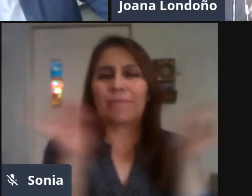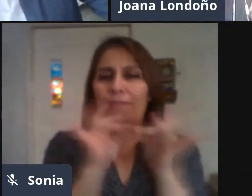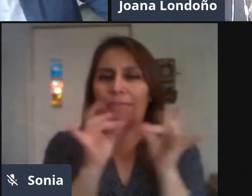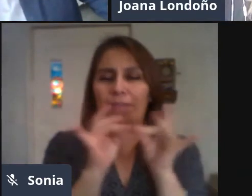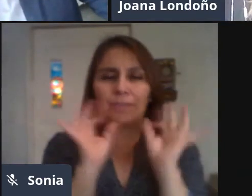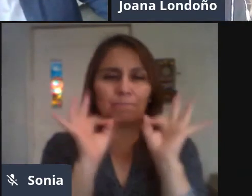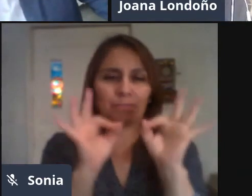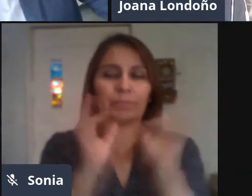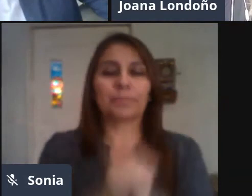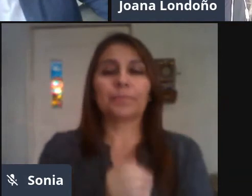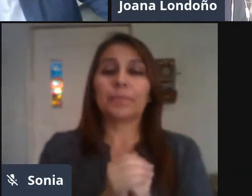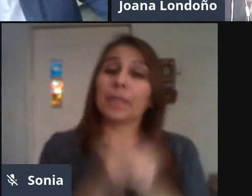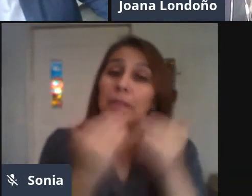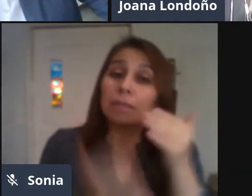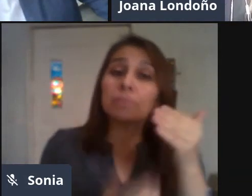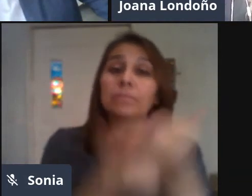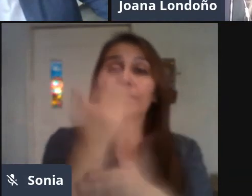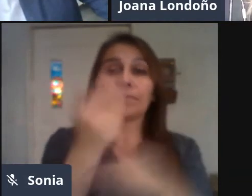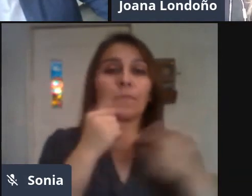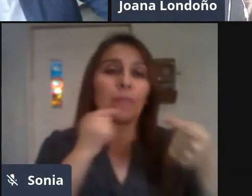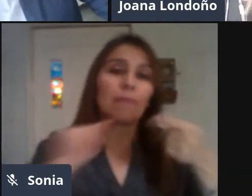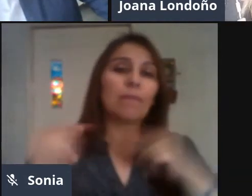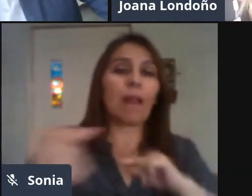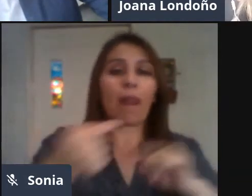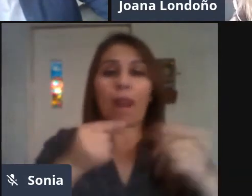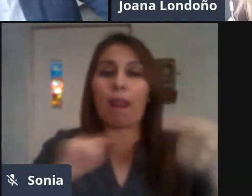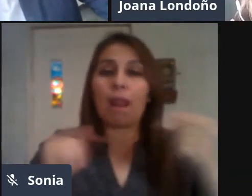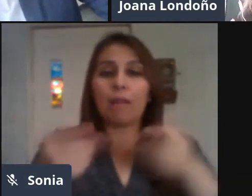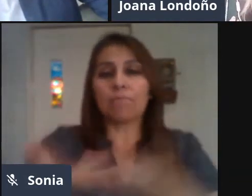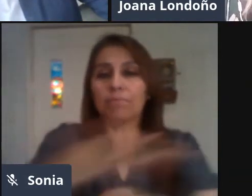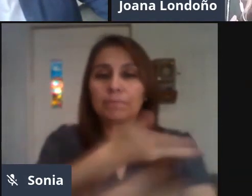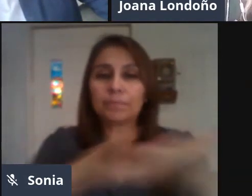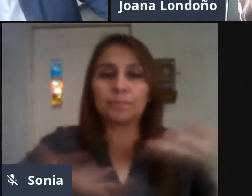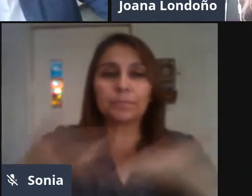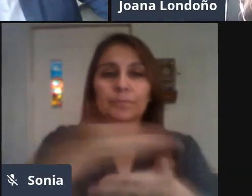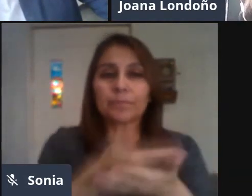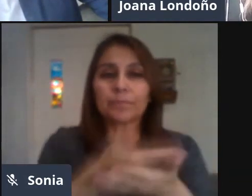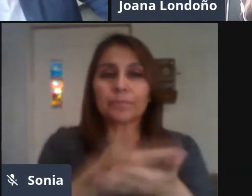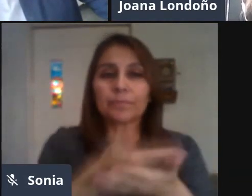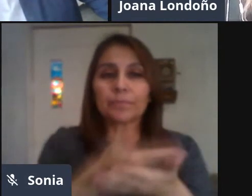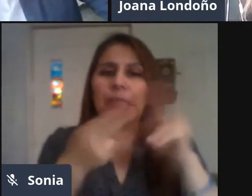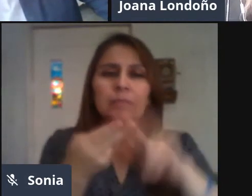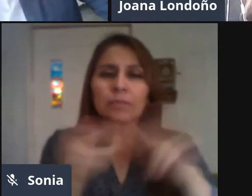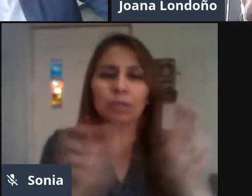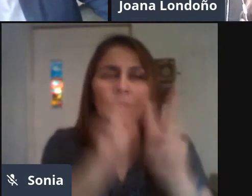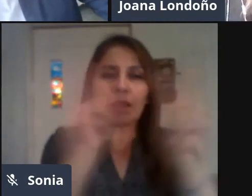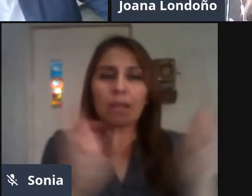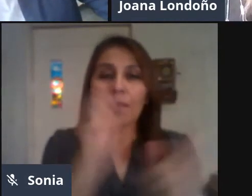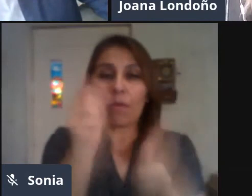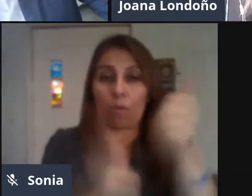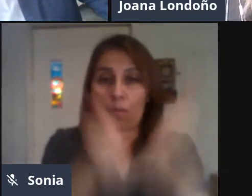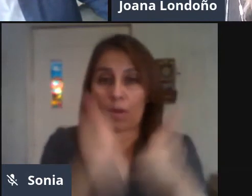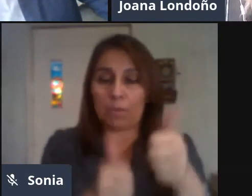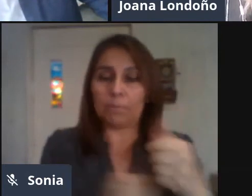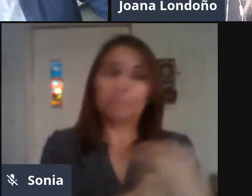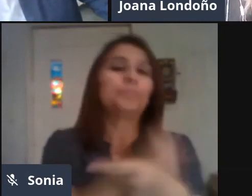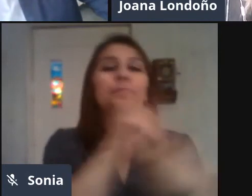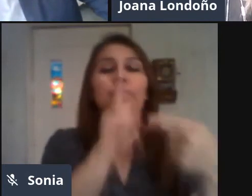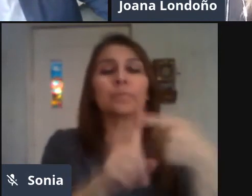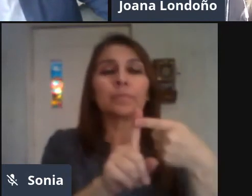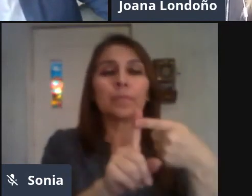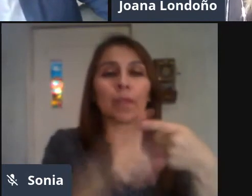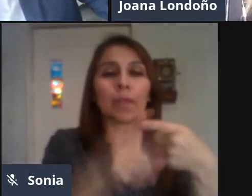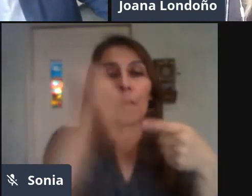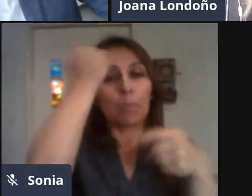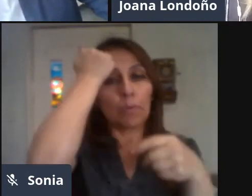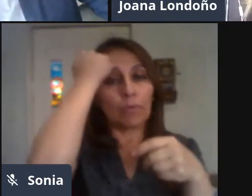nuestro conversatorio en torno a dos preguntas básicas inicia va a comenzar esta esta